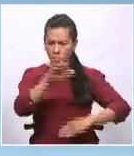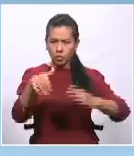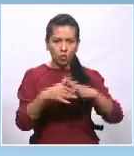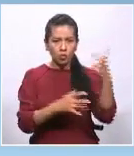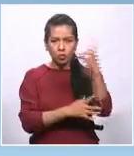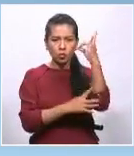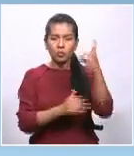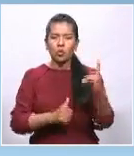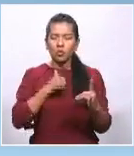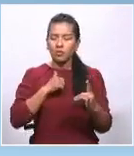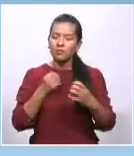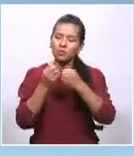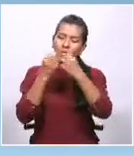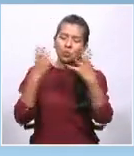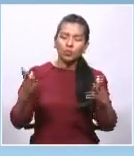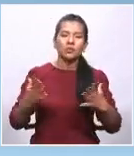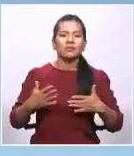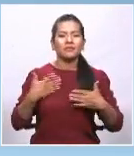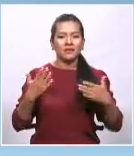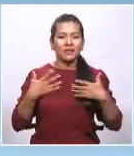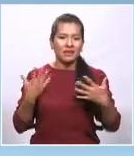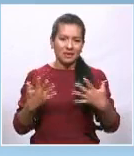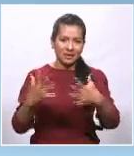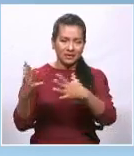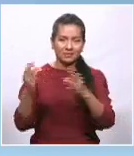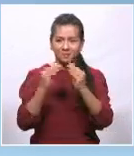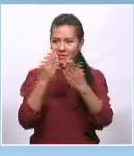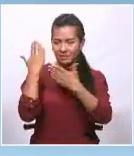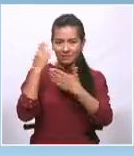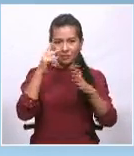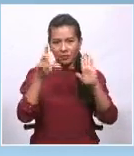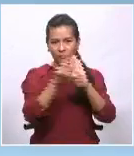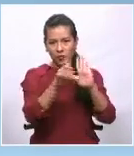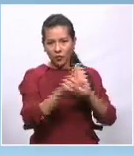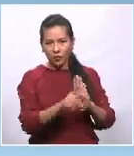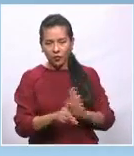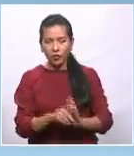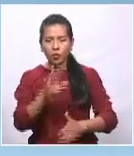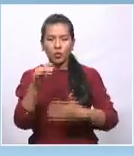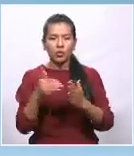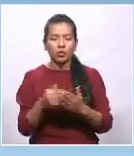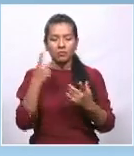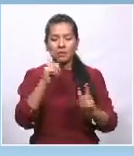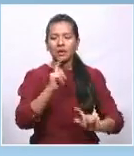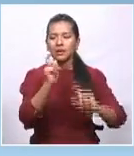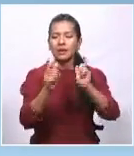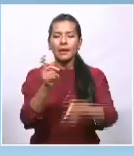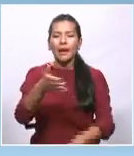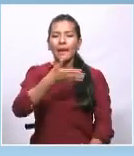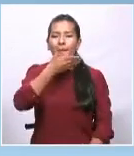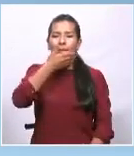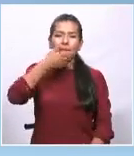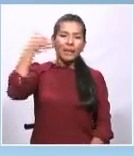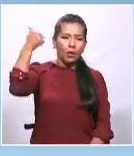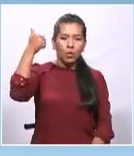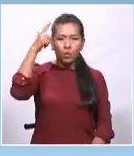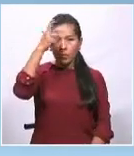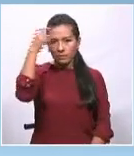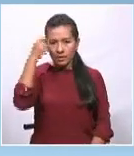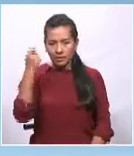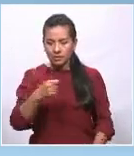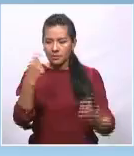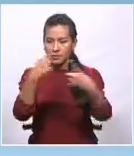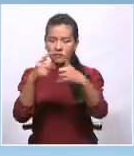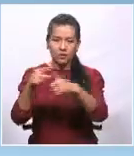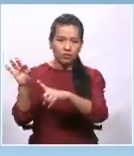Muchas felicidades. Las fotografías del momento de la entrega de este incentivo a los mejores bachilleres del